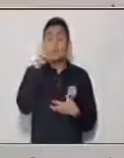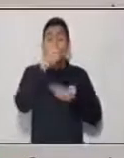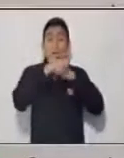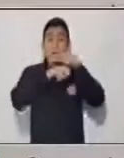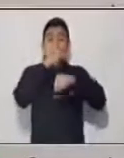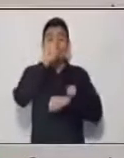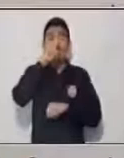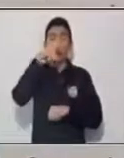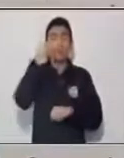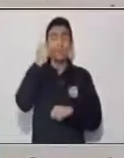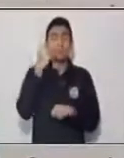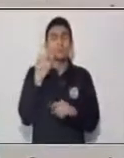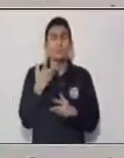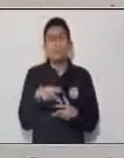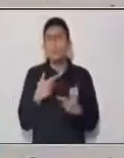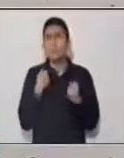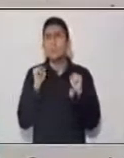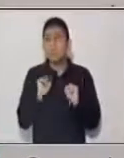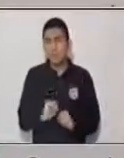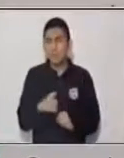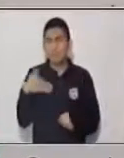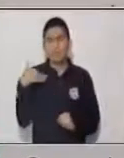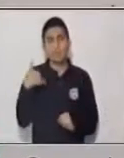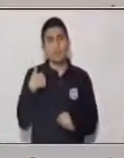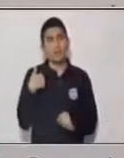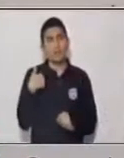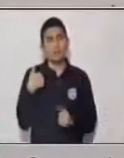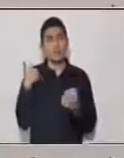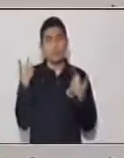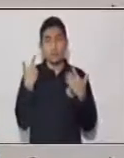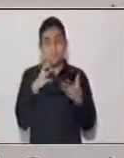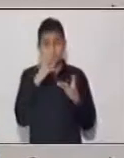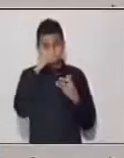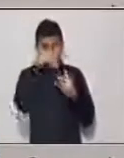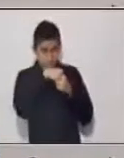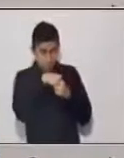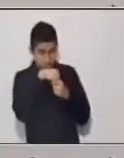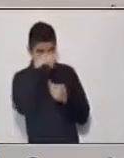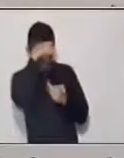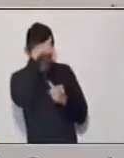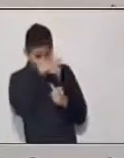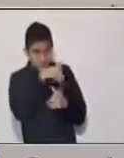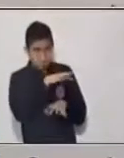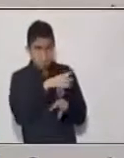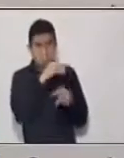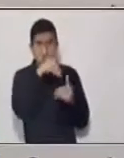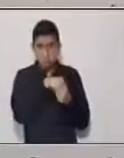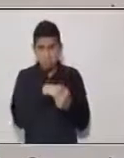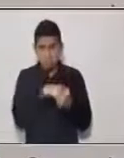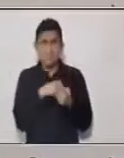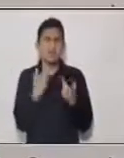función puede derivarse y al integrar